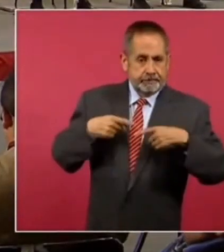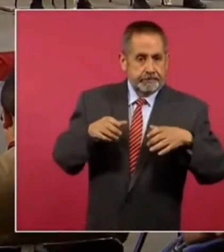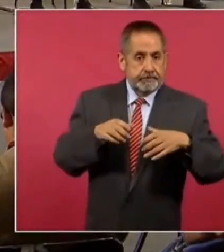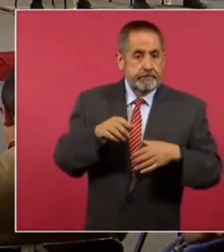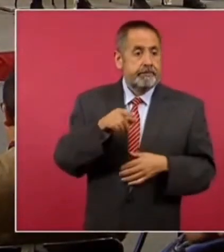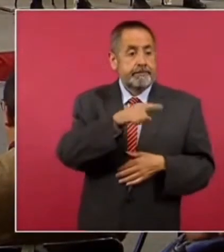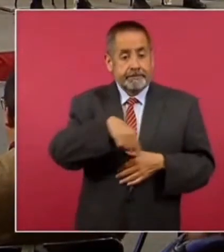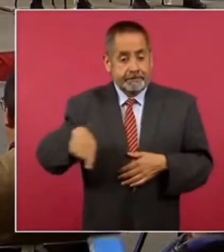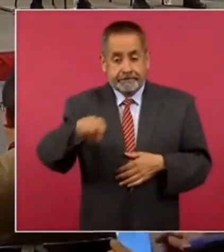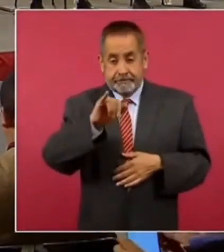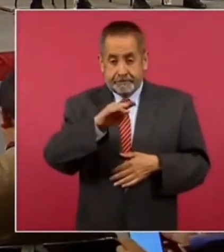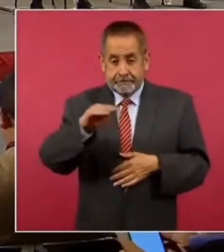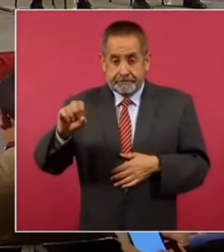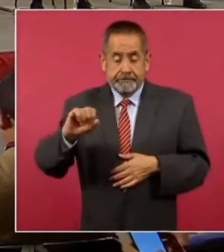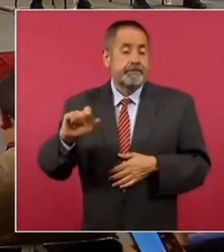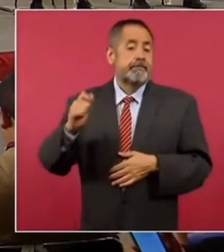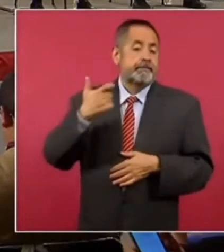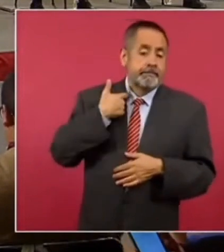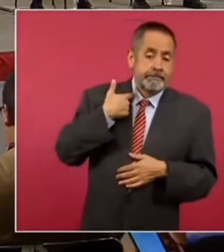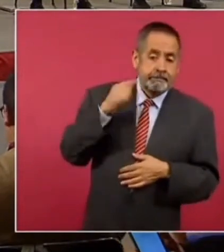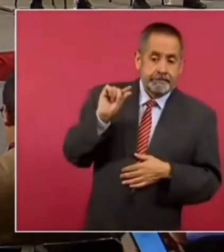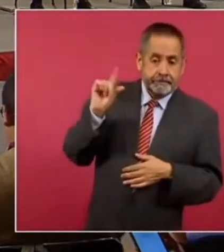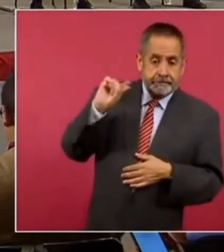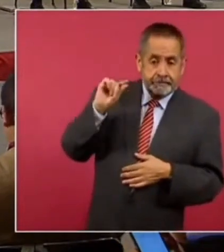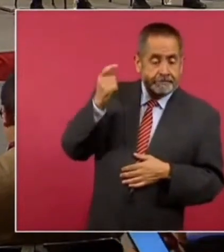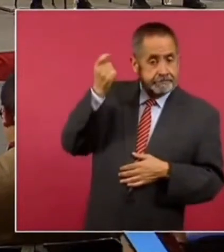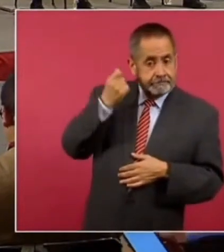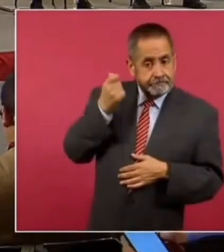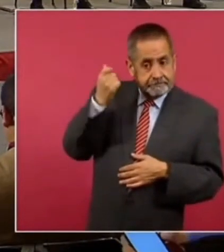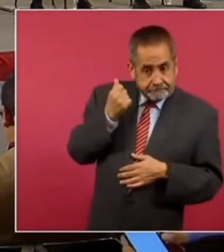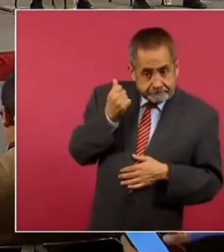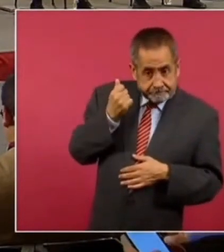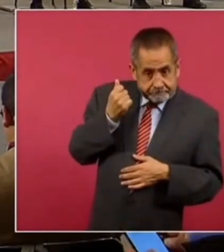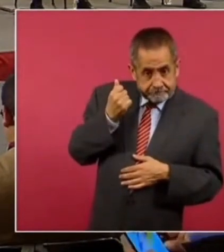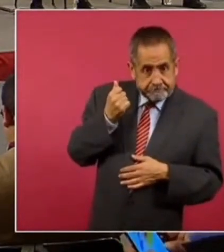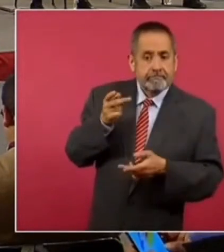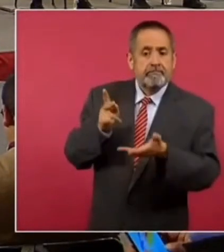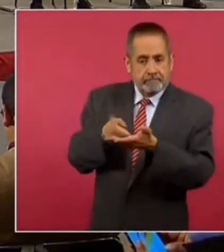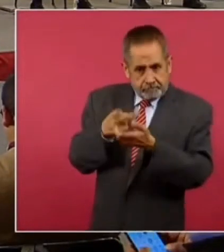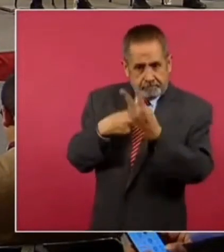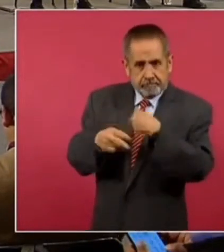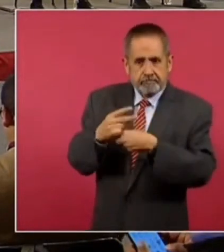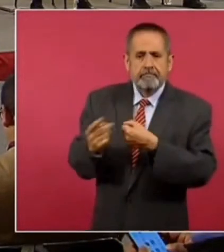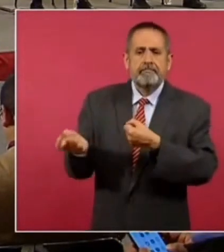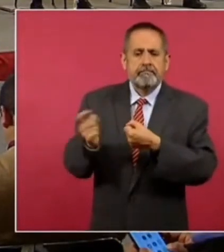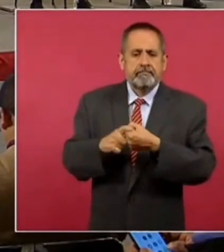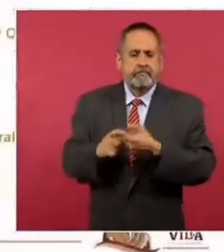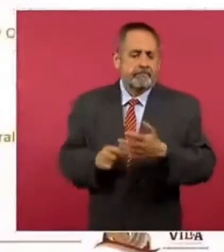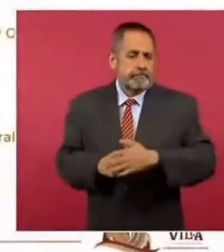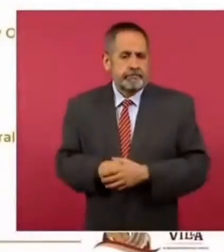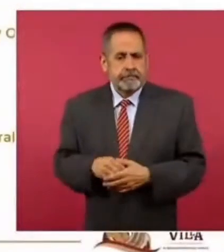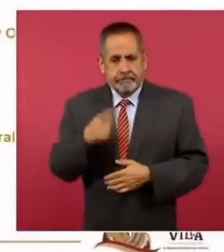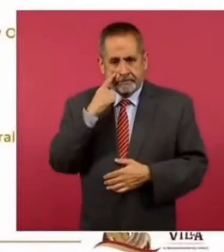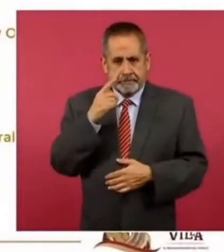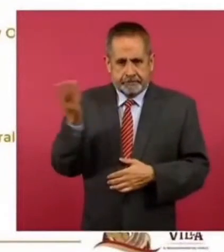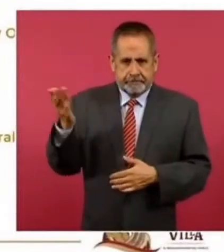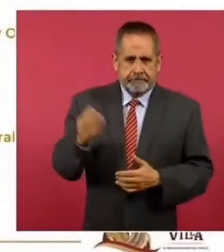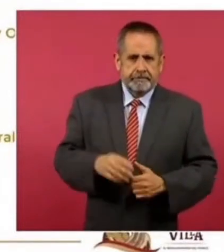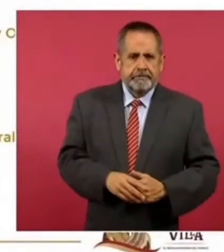jubilados del Seguro Social. Si podemos poner la primera. El IMSS tiene registrados a